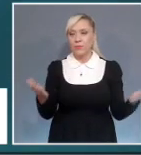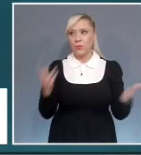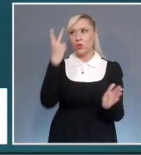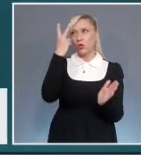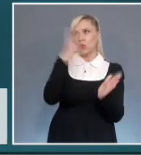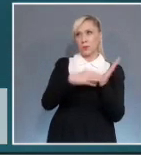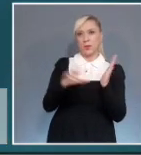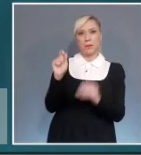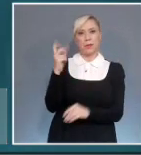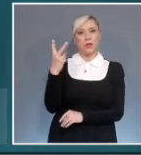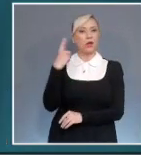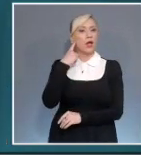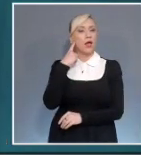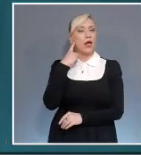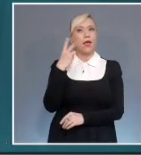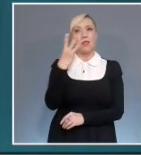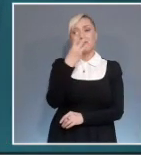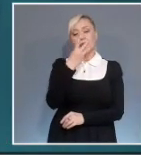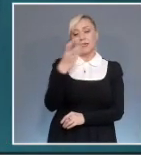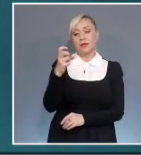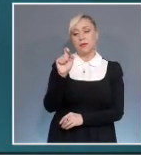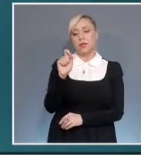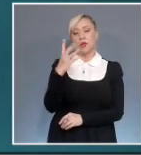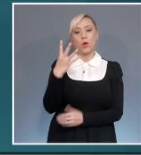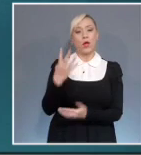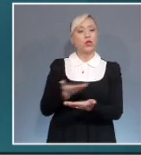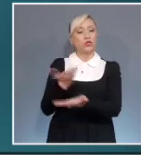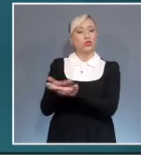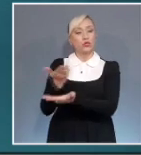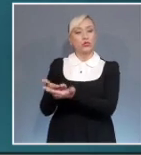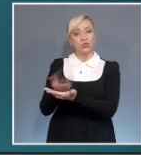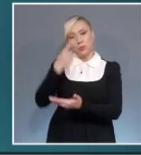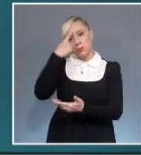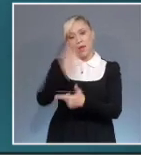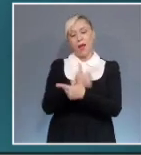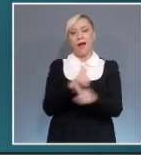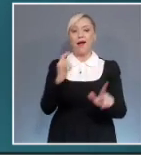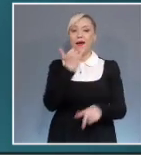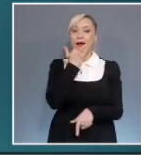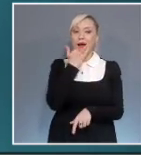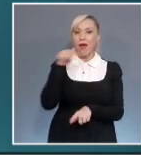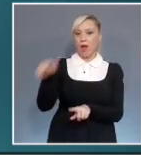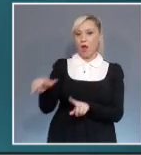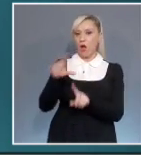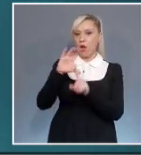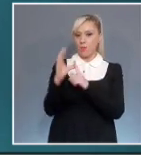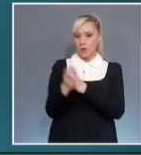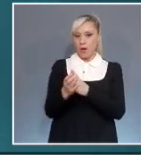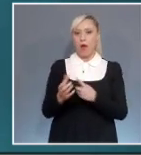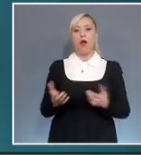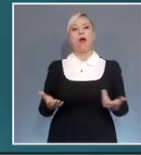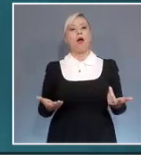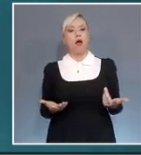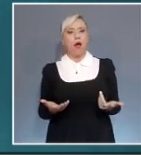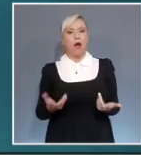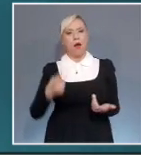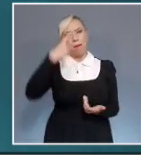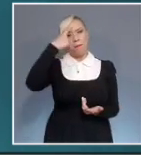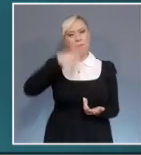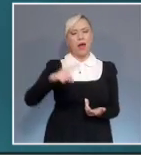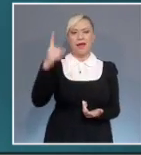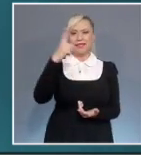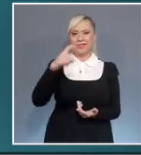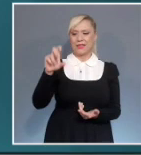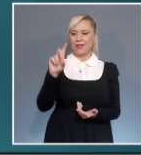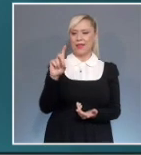724 solicitudes de amnistía ante la Comisión, las cuales pretenden beneficiar a 133 mujeres